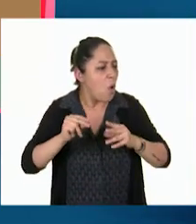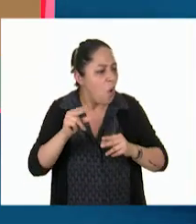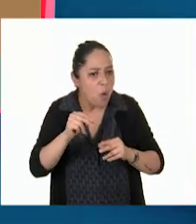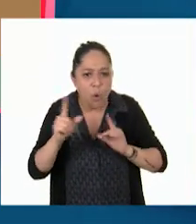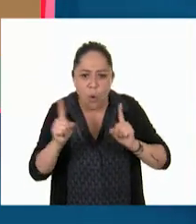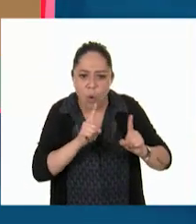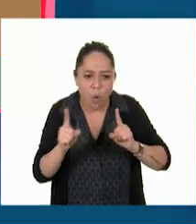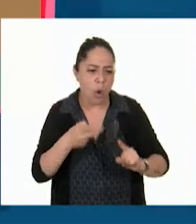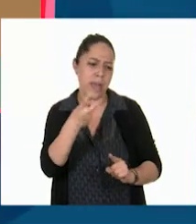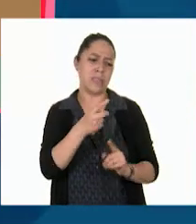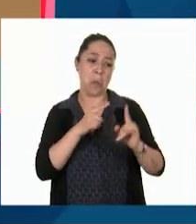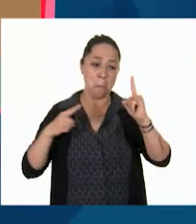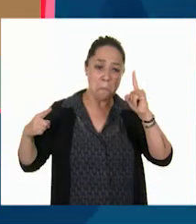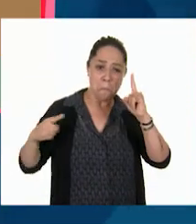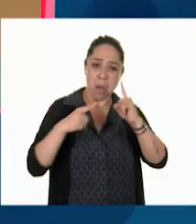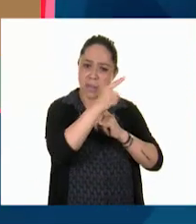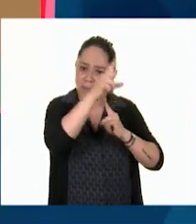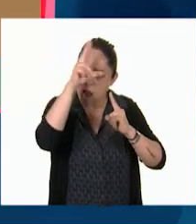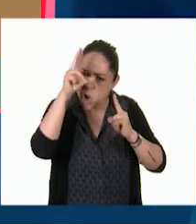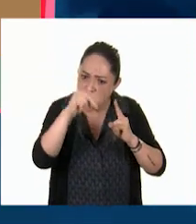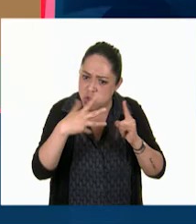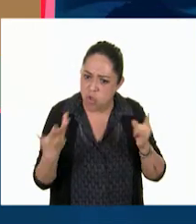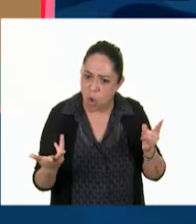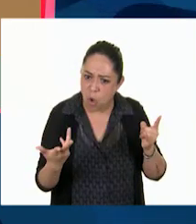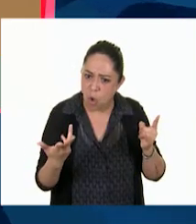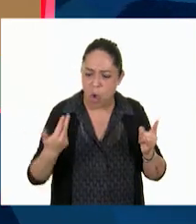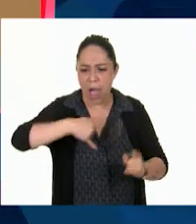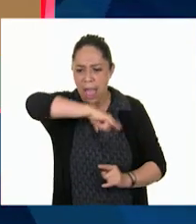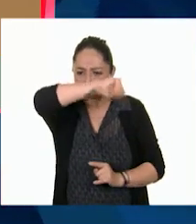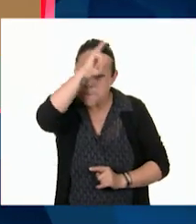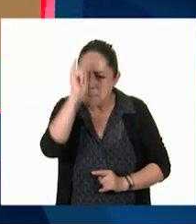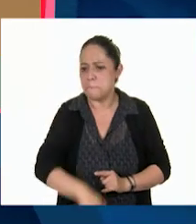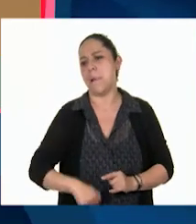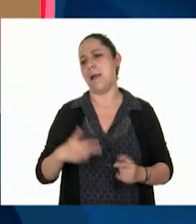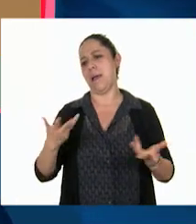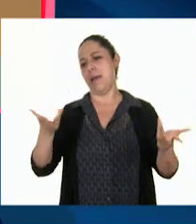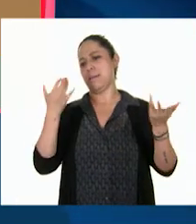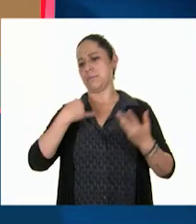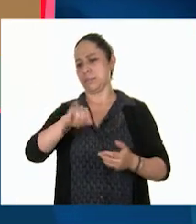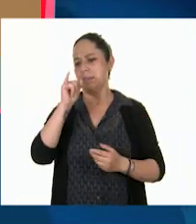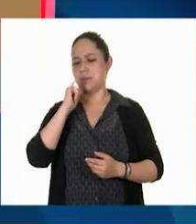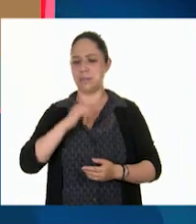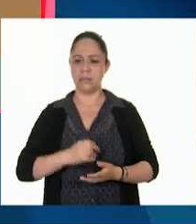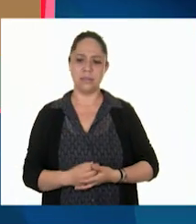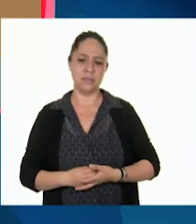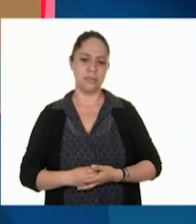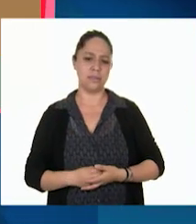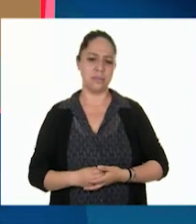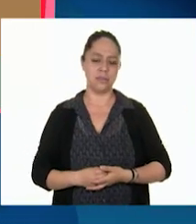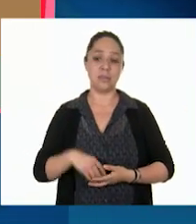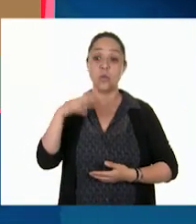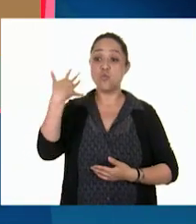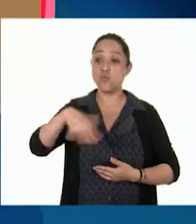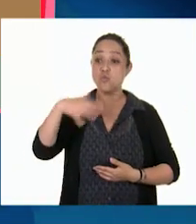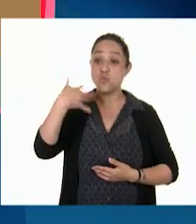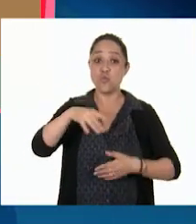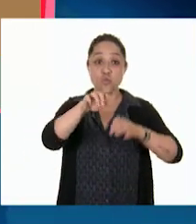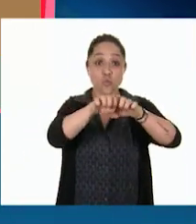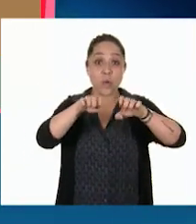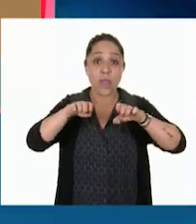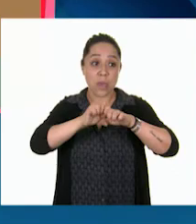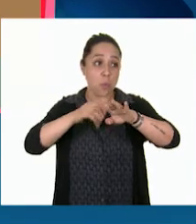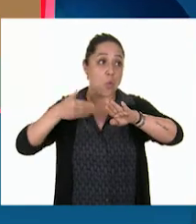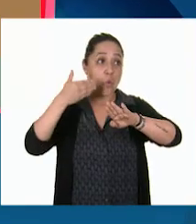No, eso no era penal, pero nunca en la vida, carambas. Ay, le marcaron un penal a su equipo,